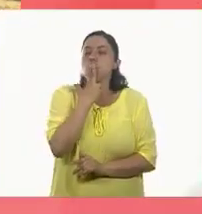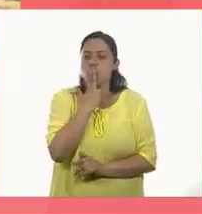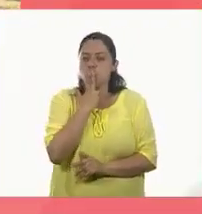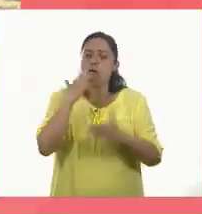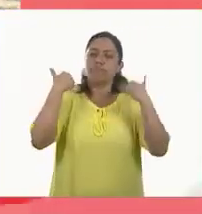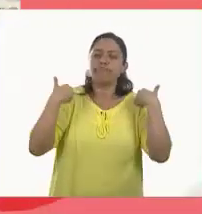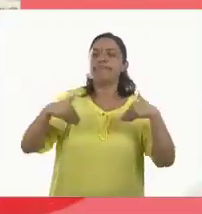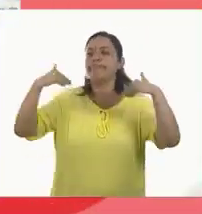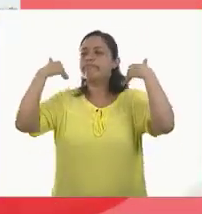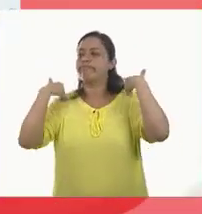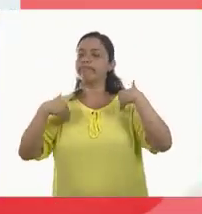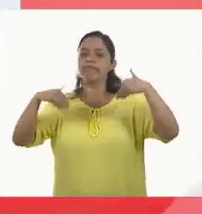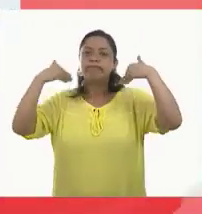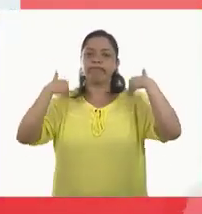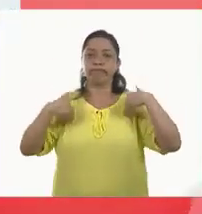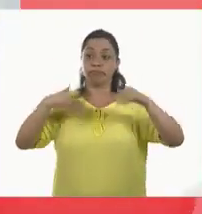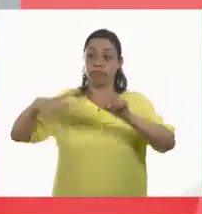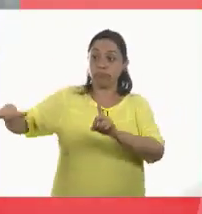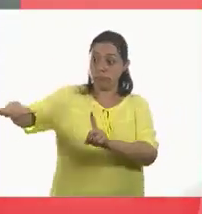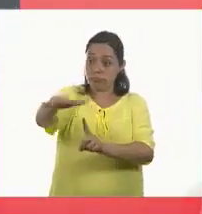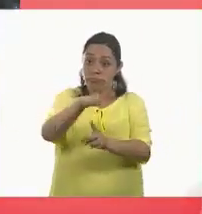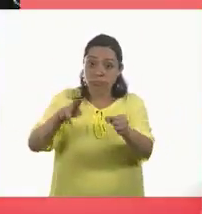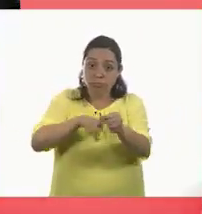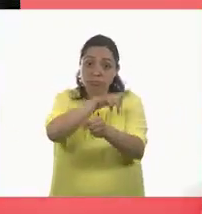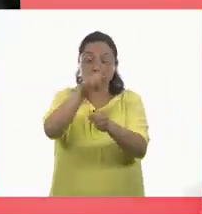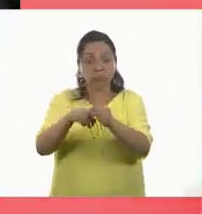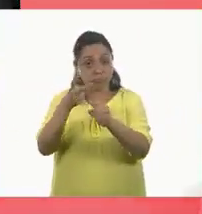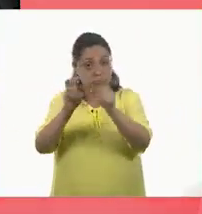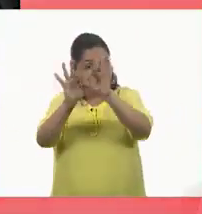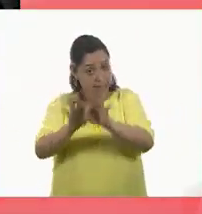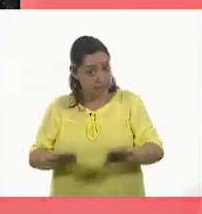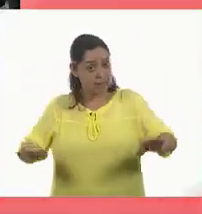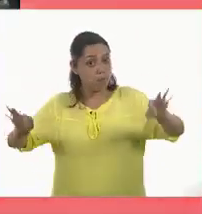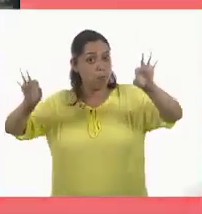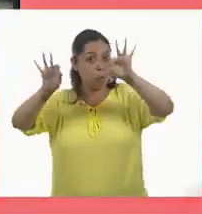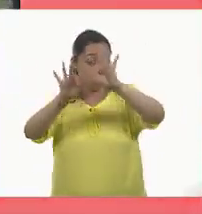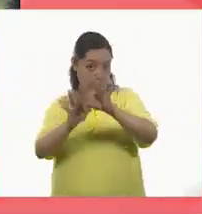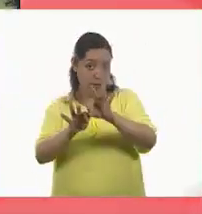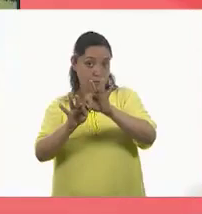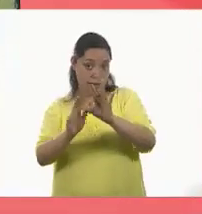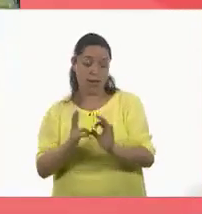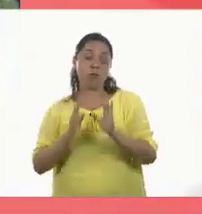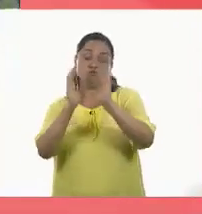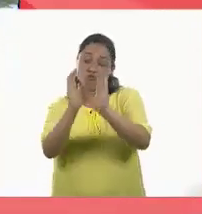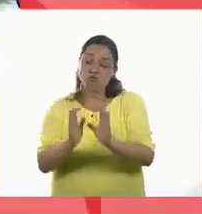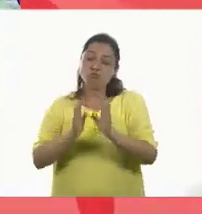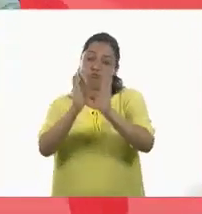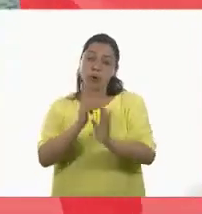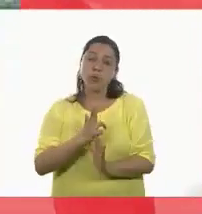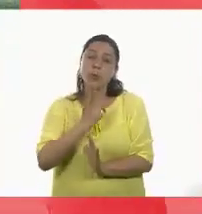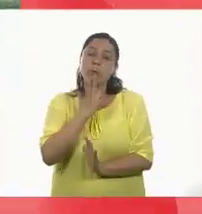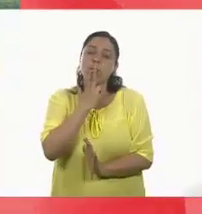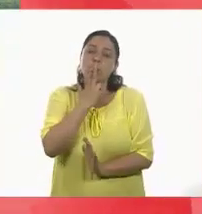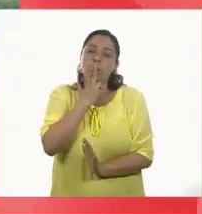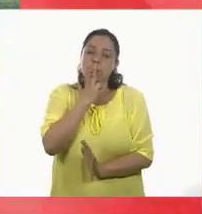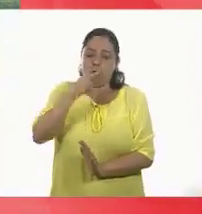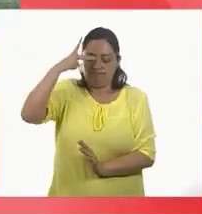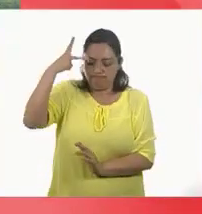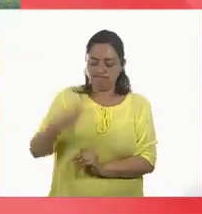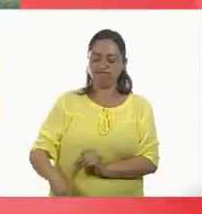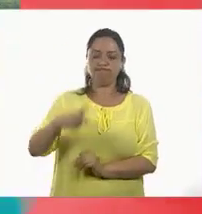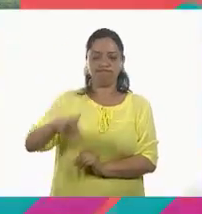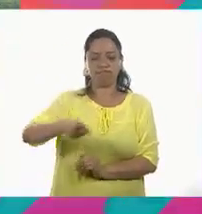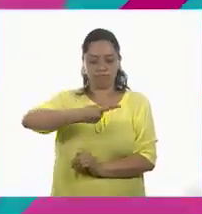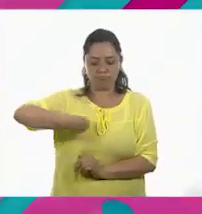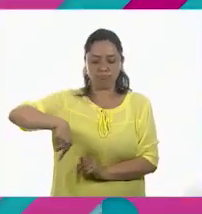voluntaria, la importancia de la naturaleza y la necesidad de preservarla como patrimonio natural del cual somos